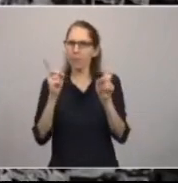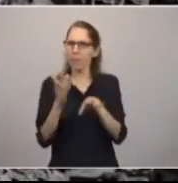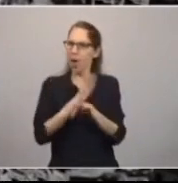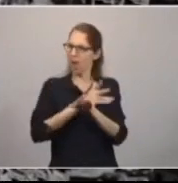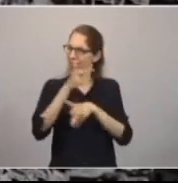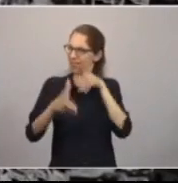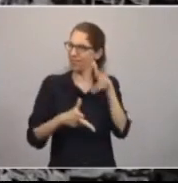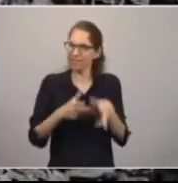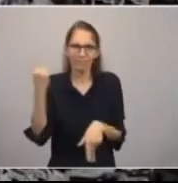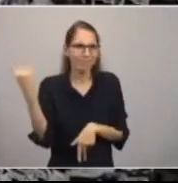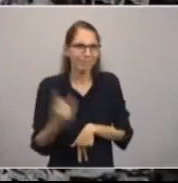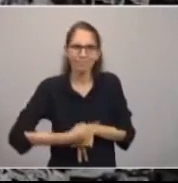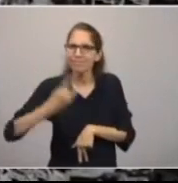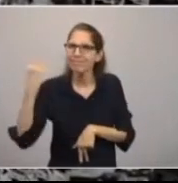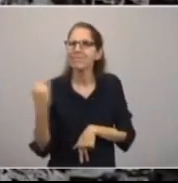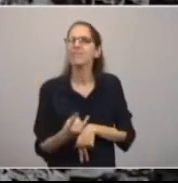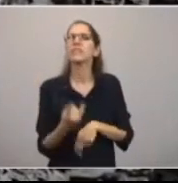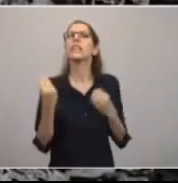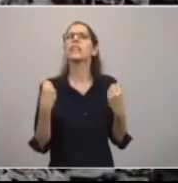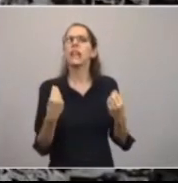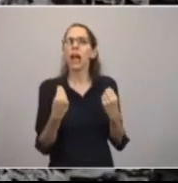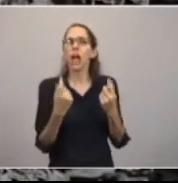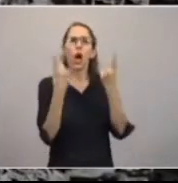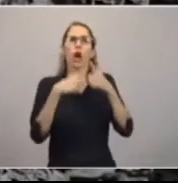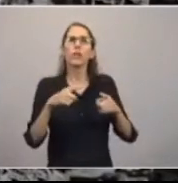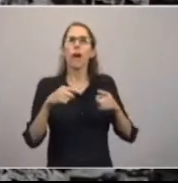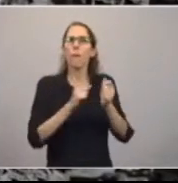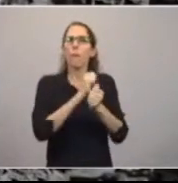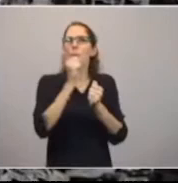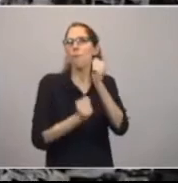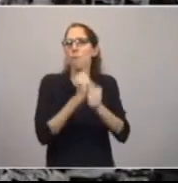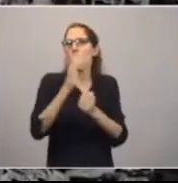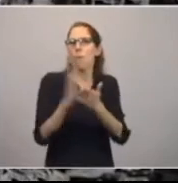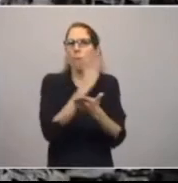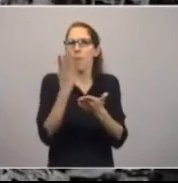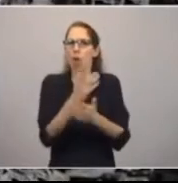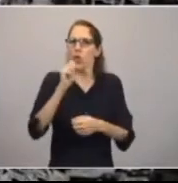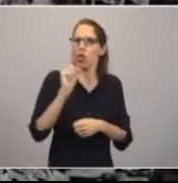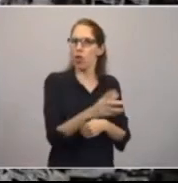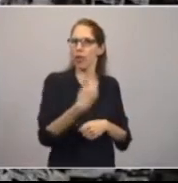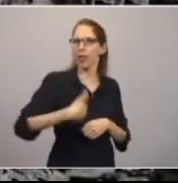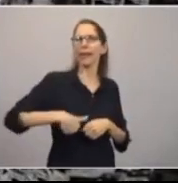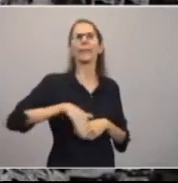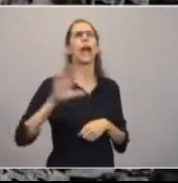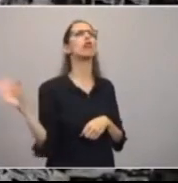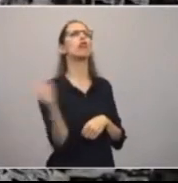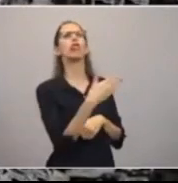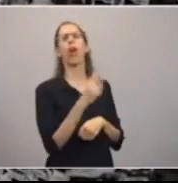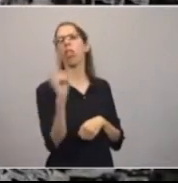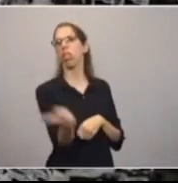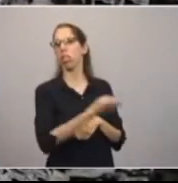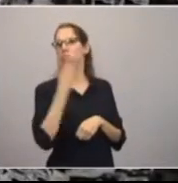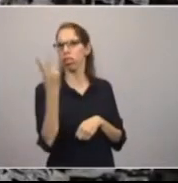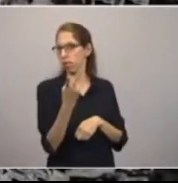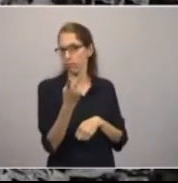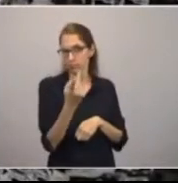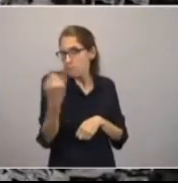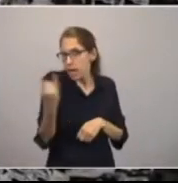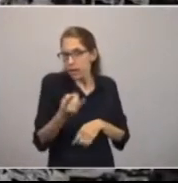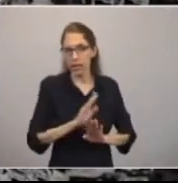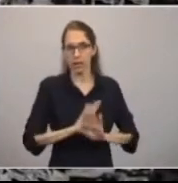no es cierto que los productos argentinos sean en su universalmente de baja calidad, de bajo